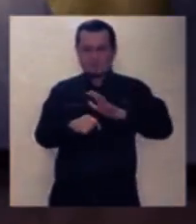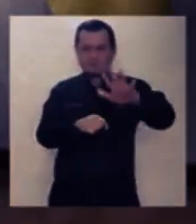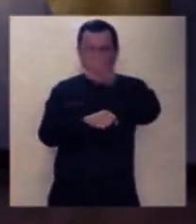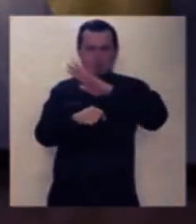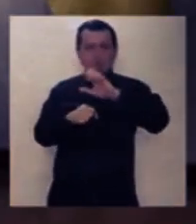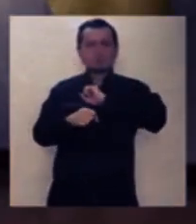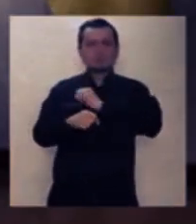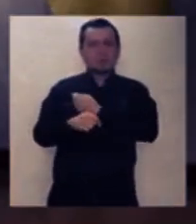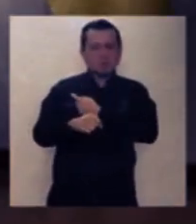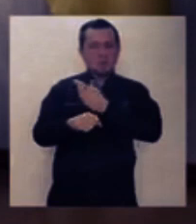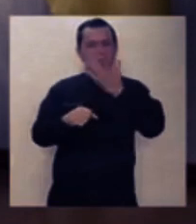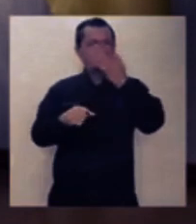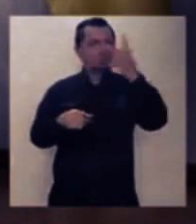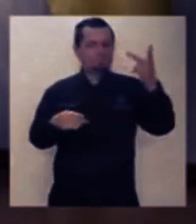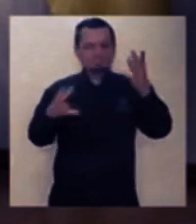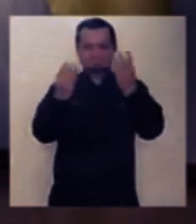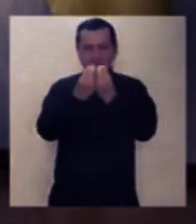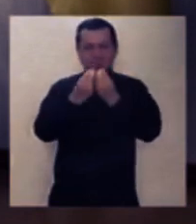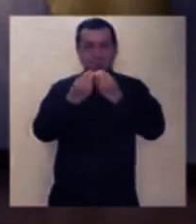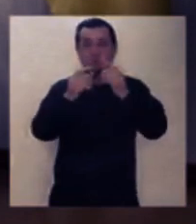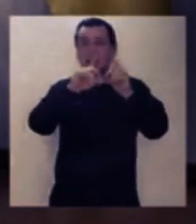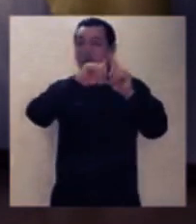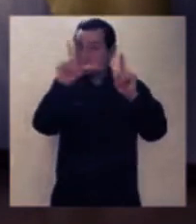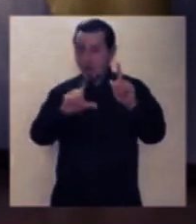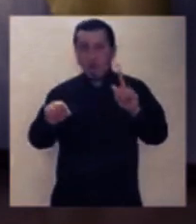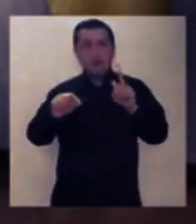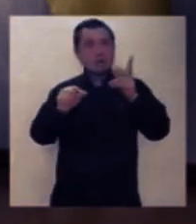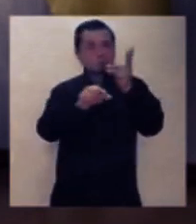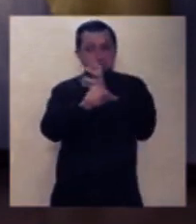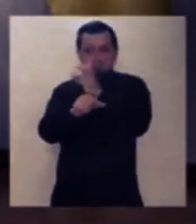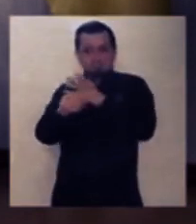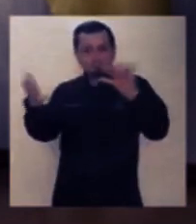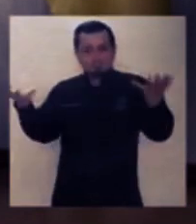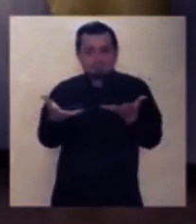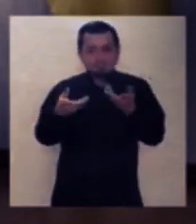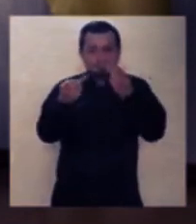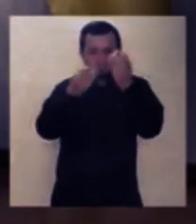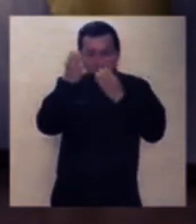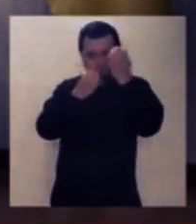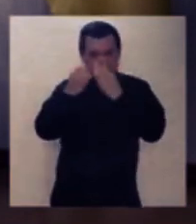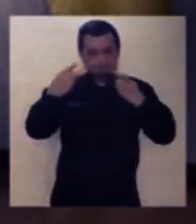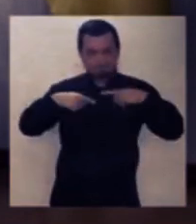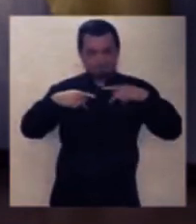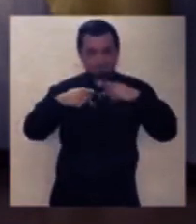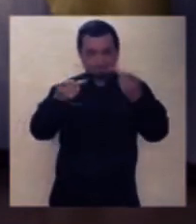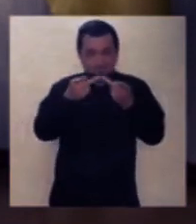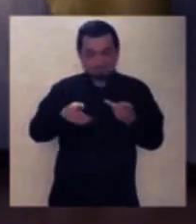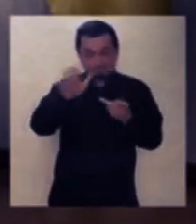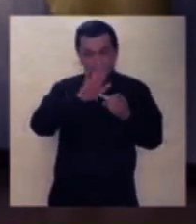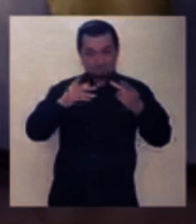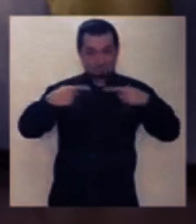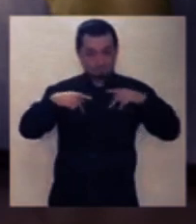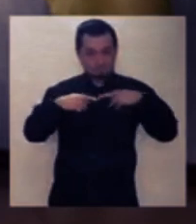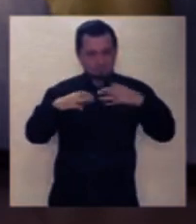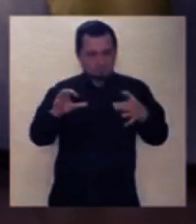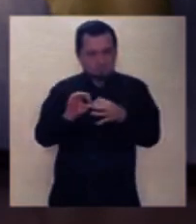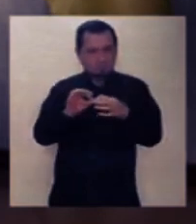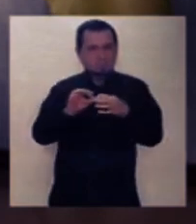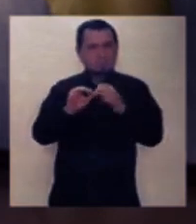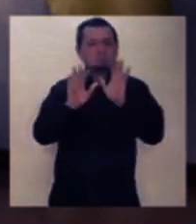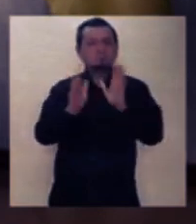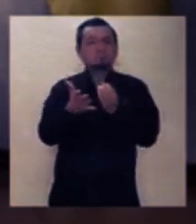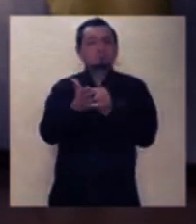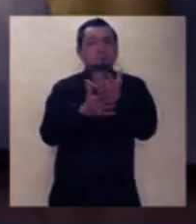decisiones, invitamos a la Mesa de Salud a expertos en materia de salud pública a nivel nacional. Este grupo ha evaluado el Plan Jalisco en sus distintas etapas